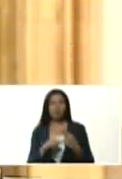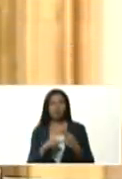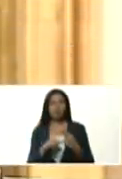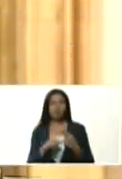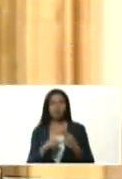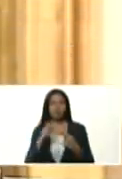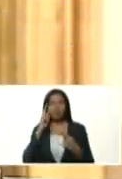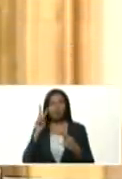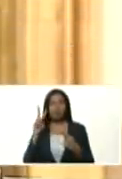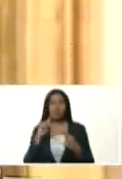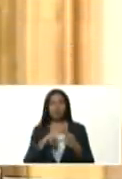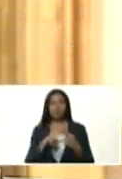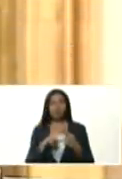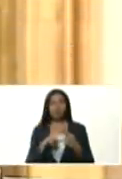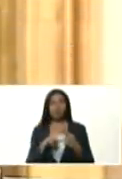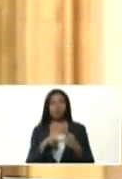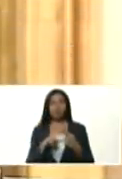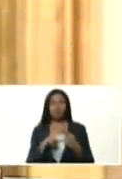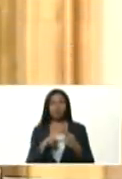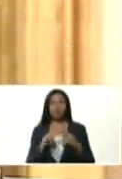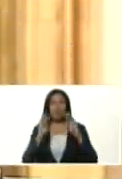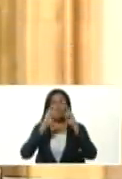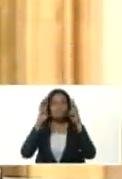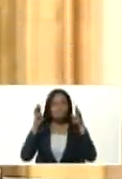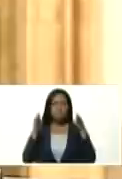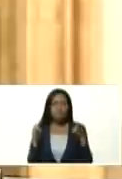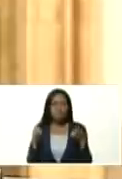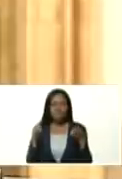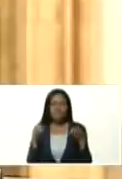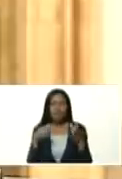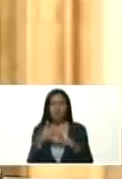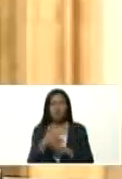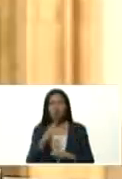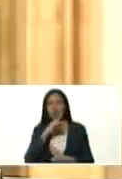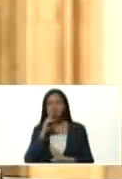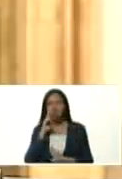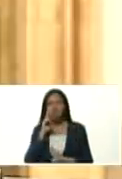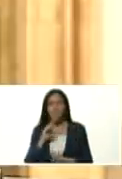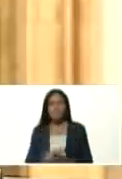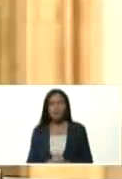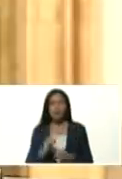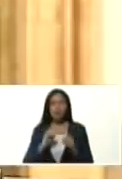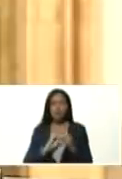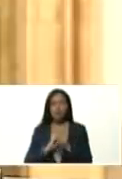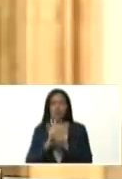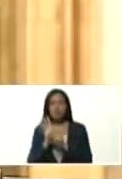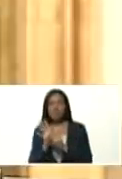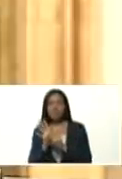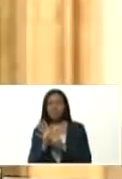Vamos a ver el primer modelo, que es el modelo de el virus, el coronavirus,